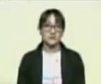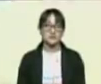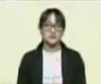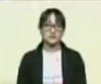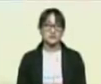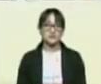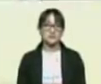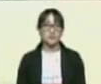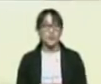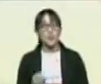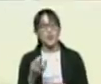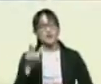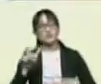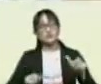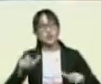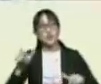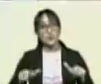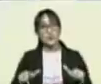¿Cuántos son?